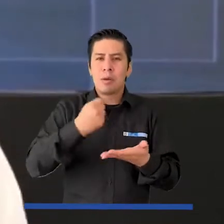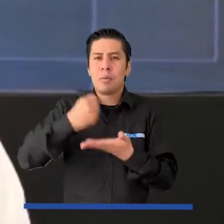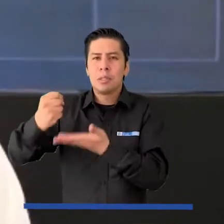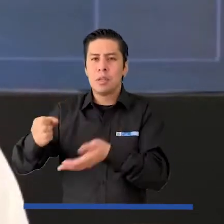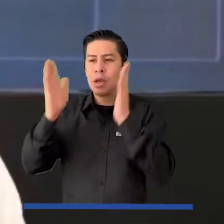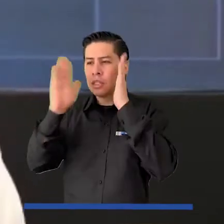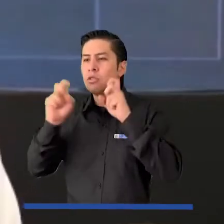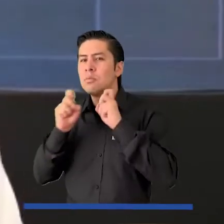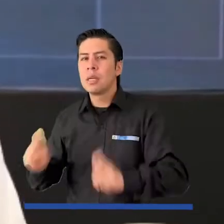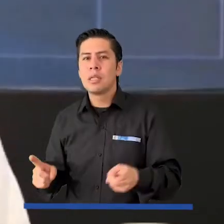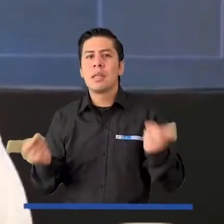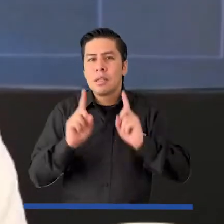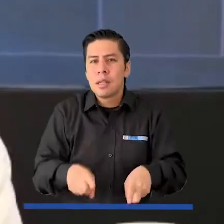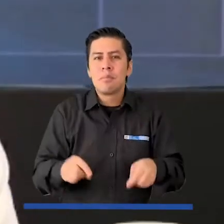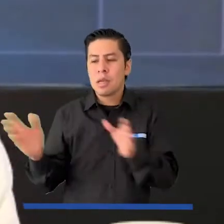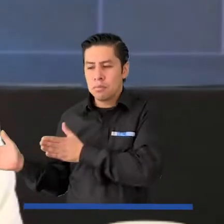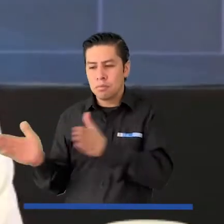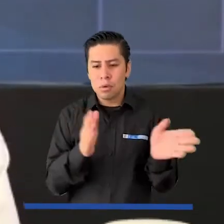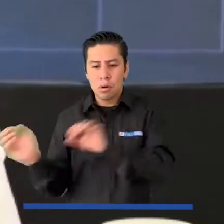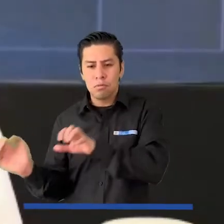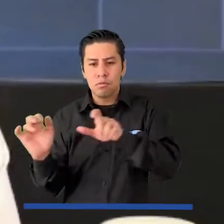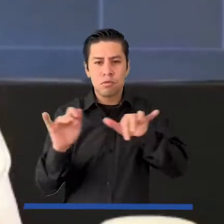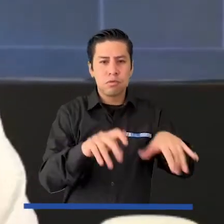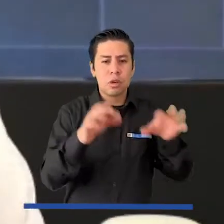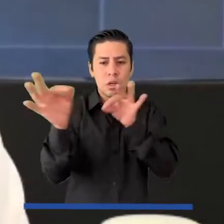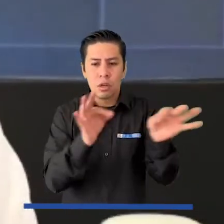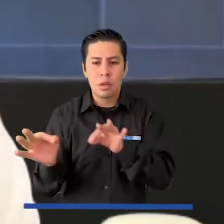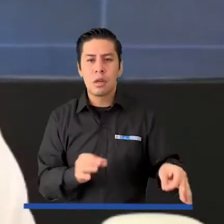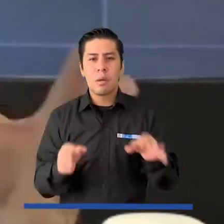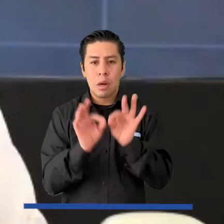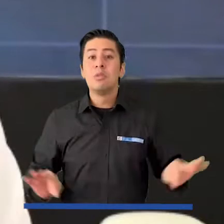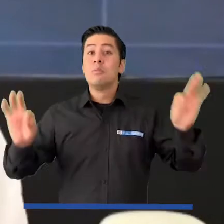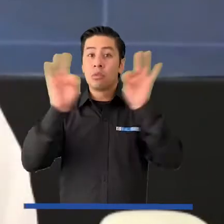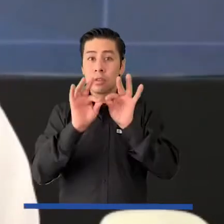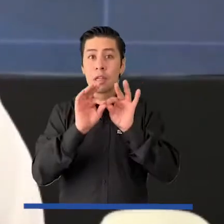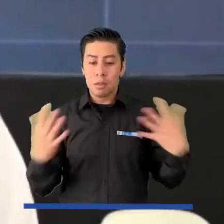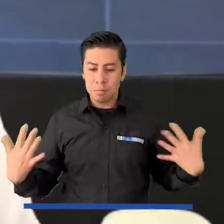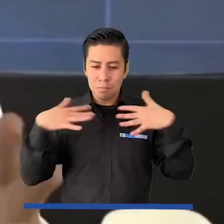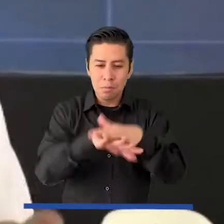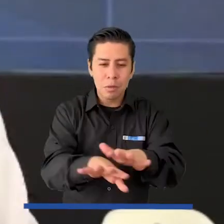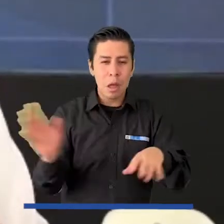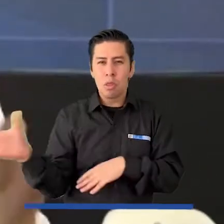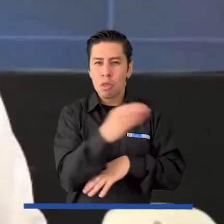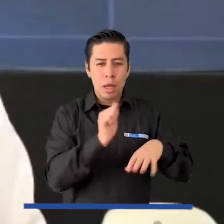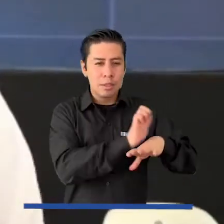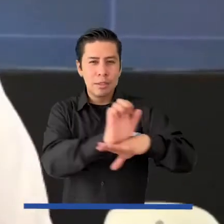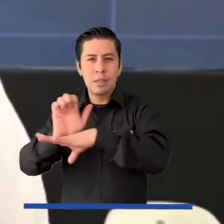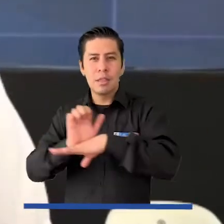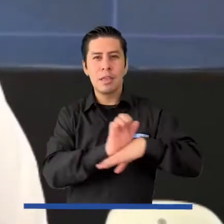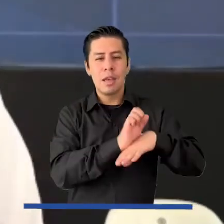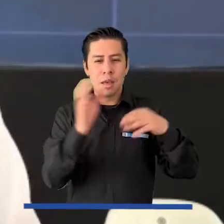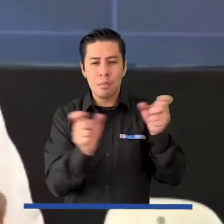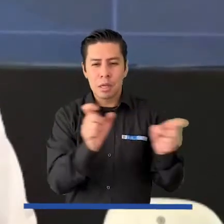en los temas de pagos, de indemnización, cómo hemos avanzado en los temas de retornos y reubicaciones, pero algo es importante, la articulación entre todas las entidades